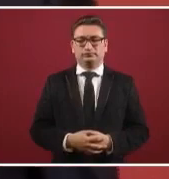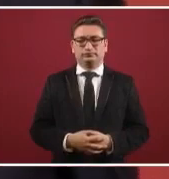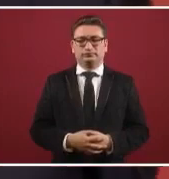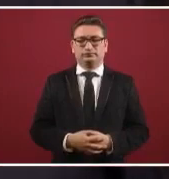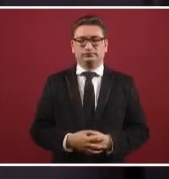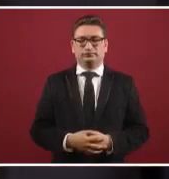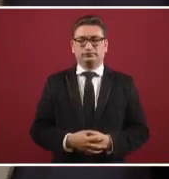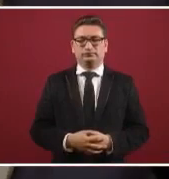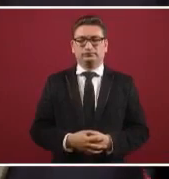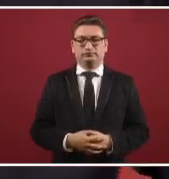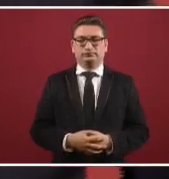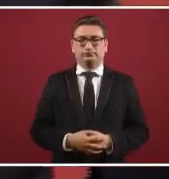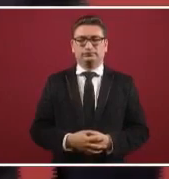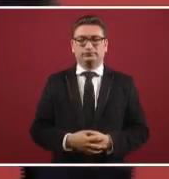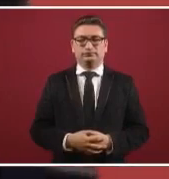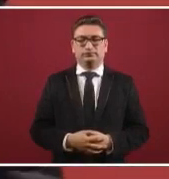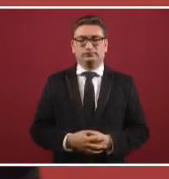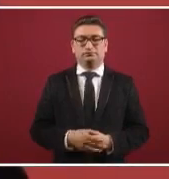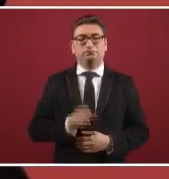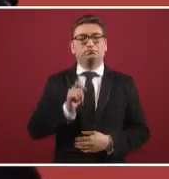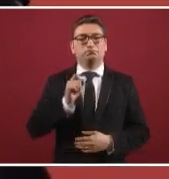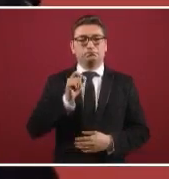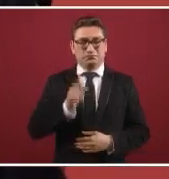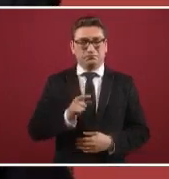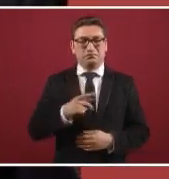lo de la diálisis,